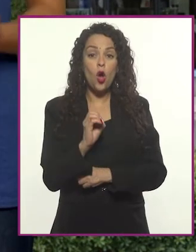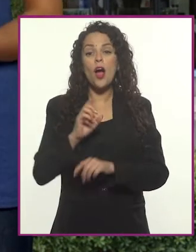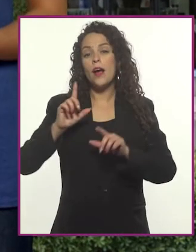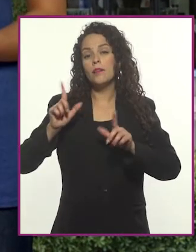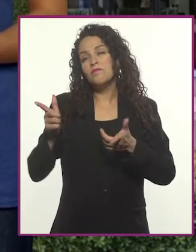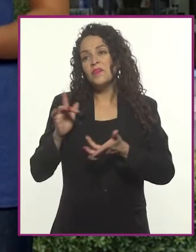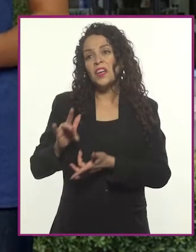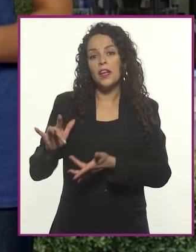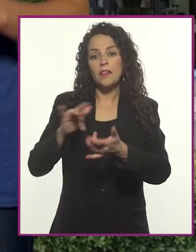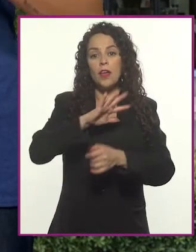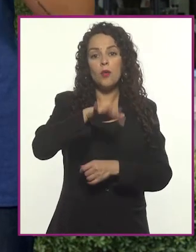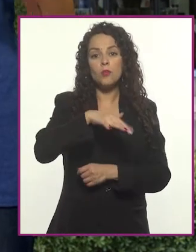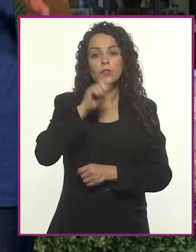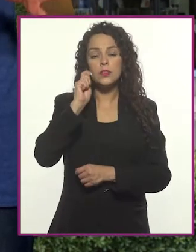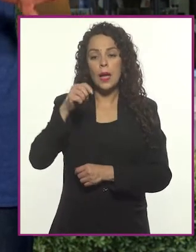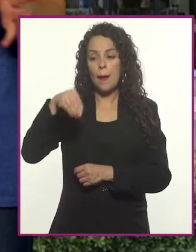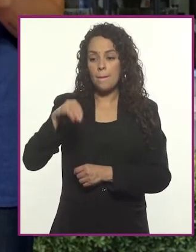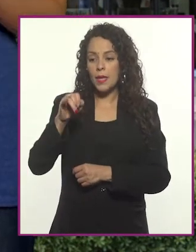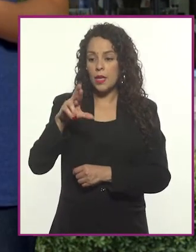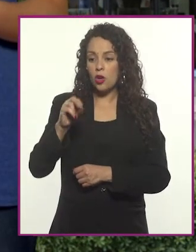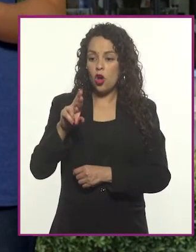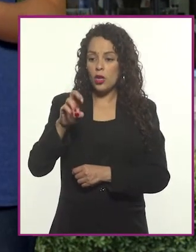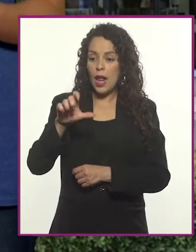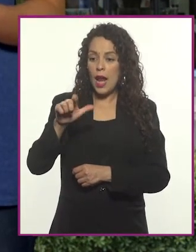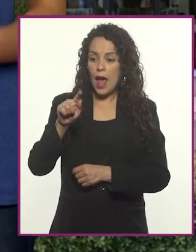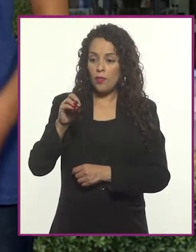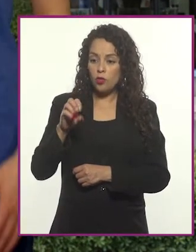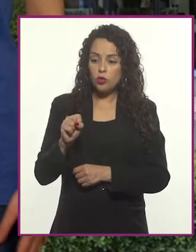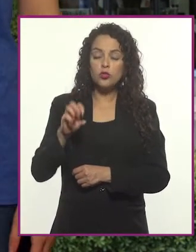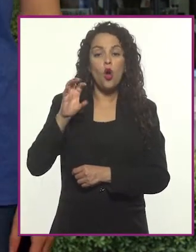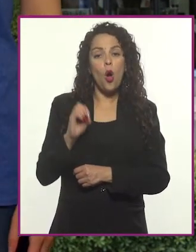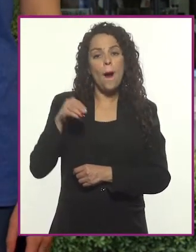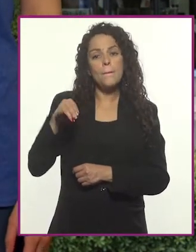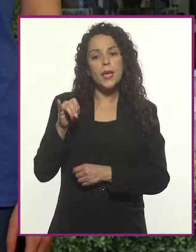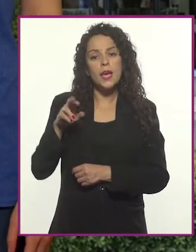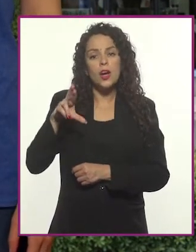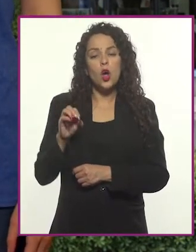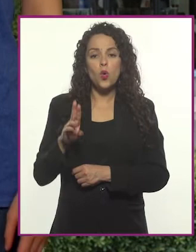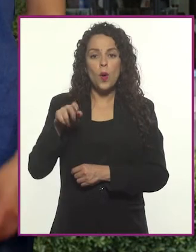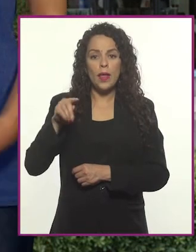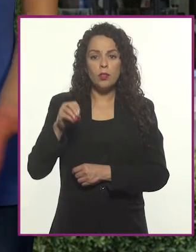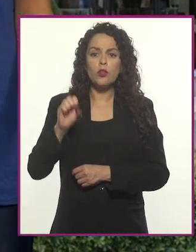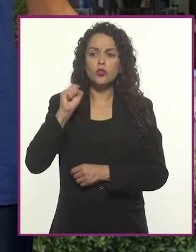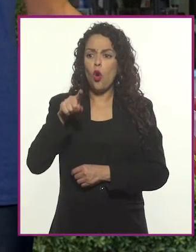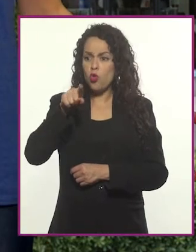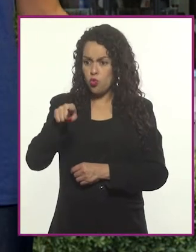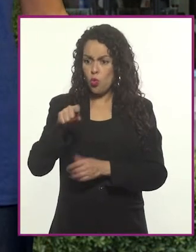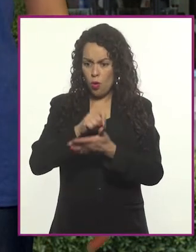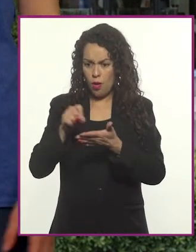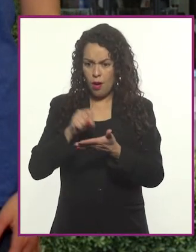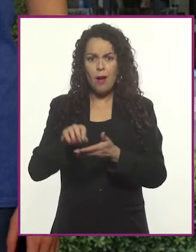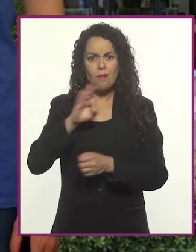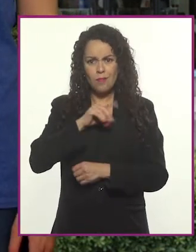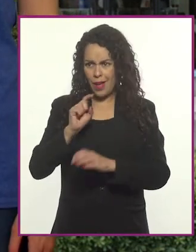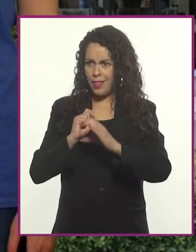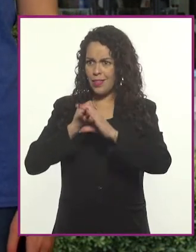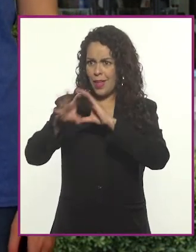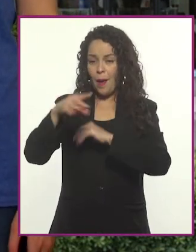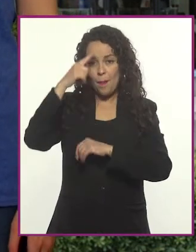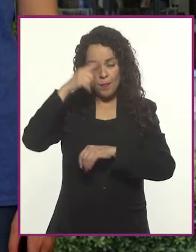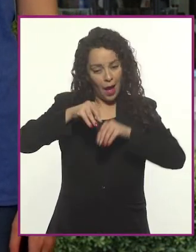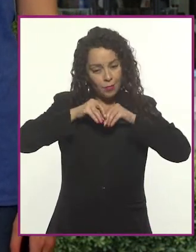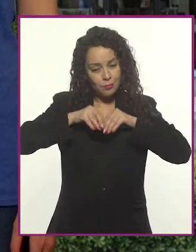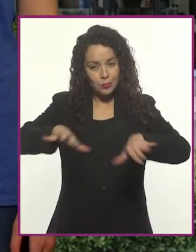en redes sociales la etiqueta microrrelatos o microcuentos. De hecho, puedes enviar tus textos para que te los publiquen. Y